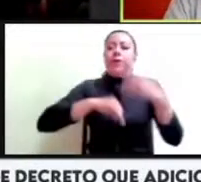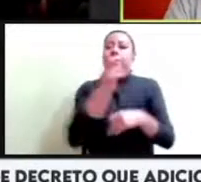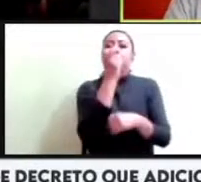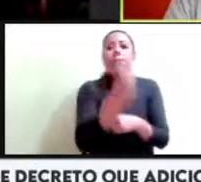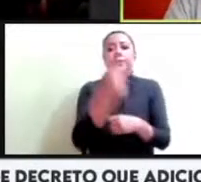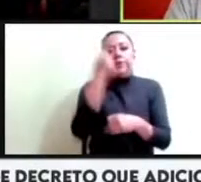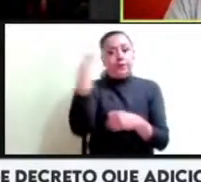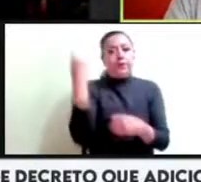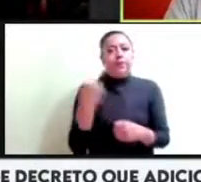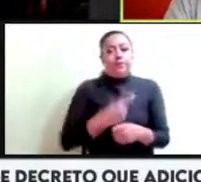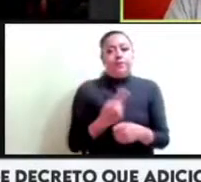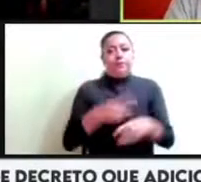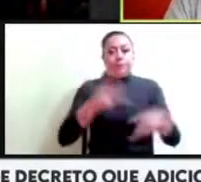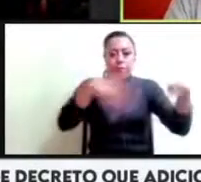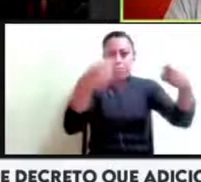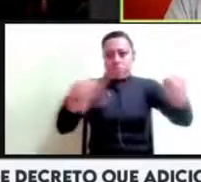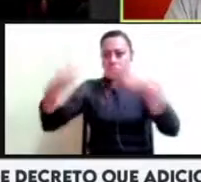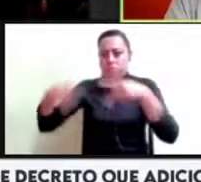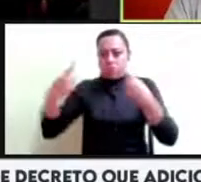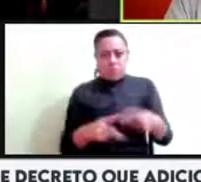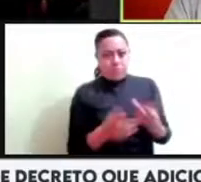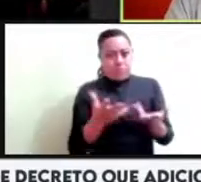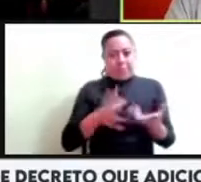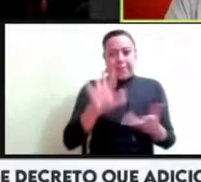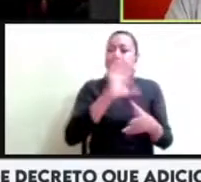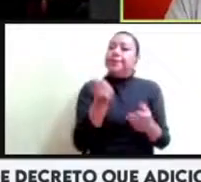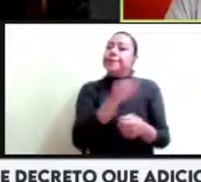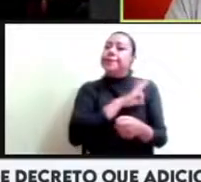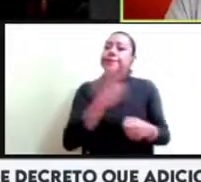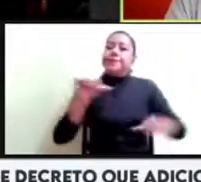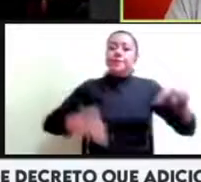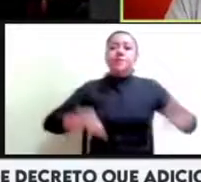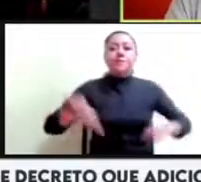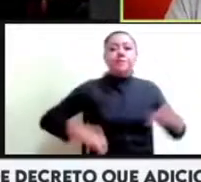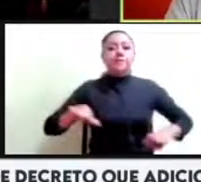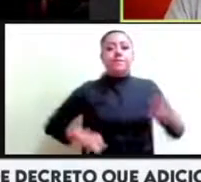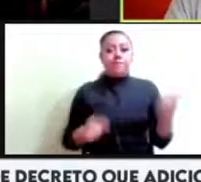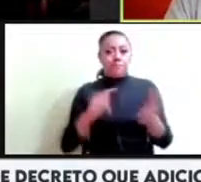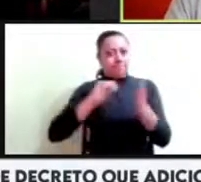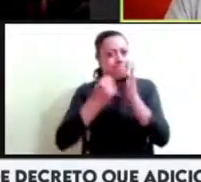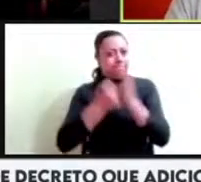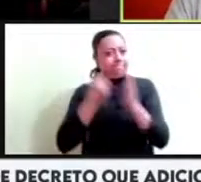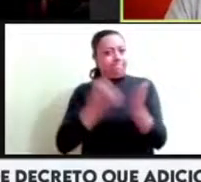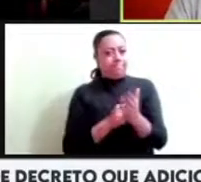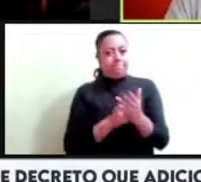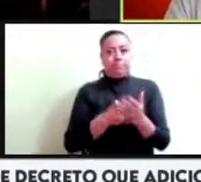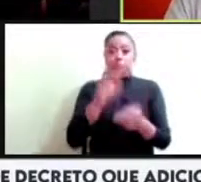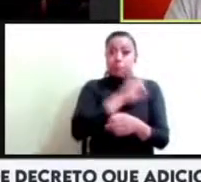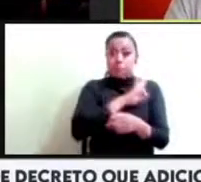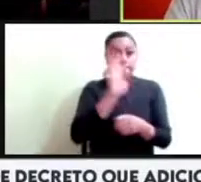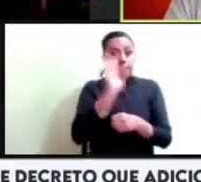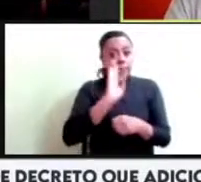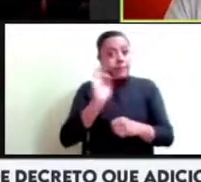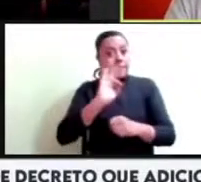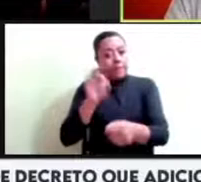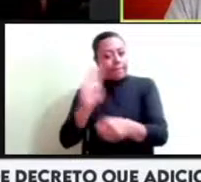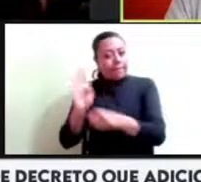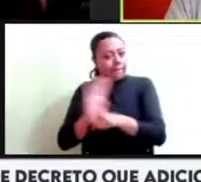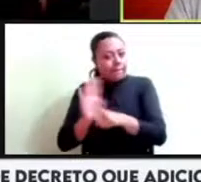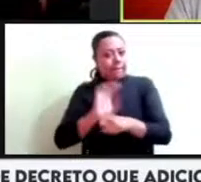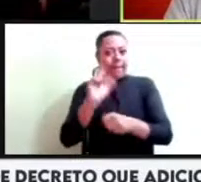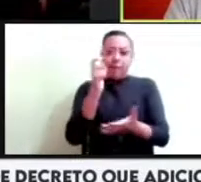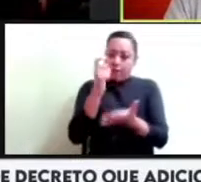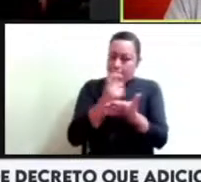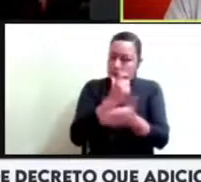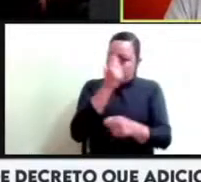la comercialización se convierta en una actividad técnica que repercuta en los ingresos suficientes